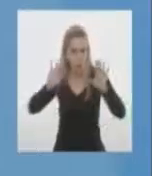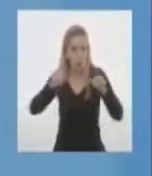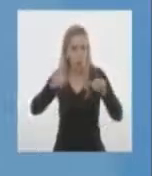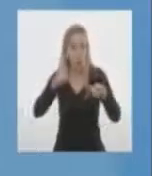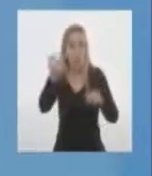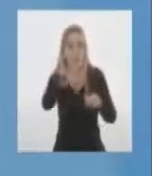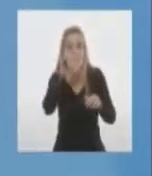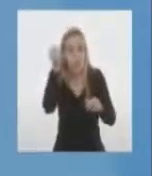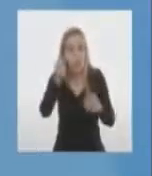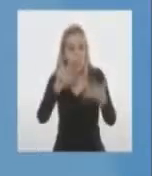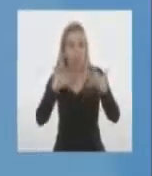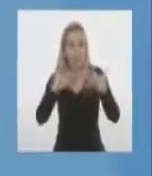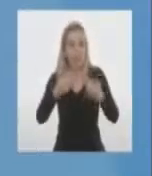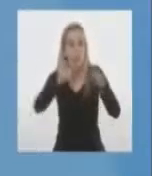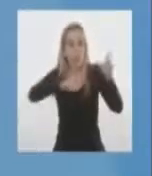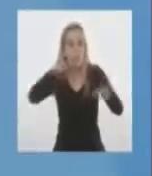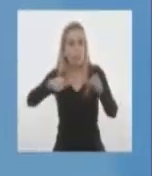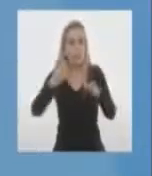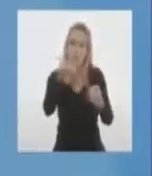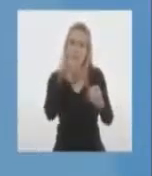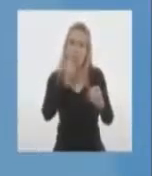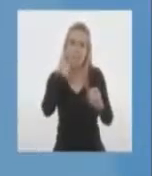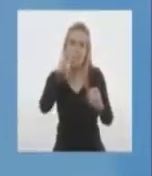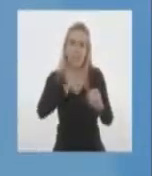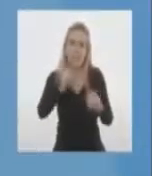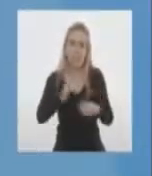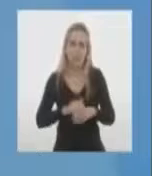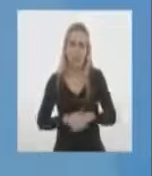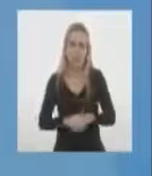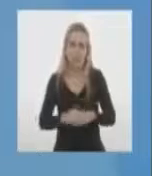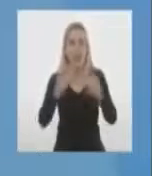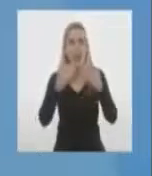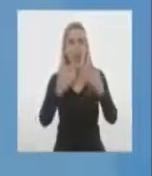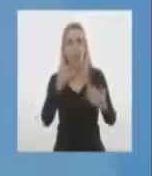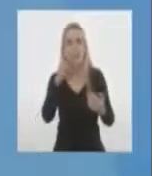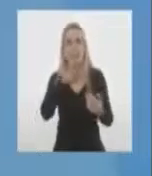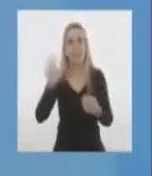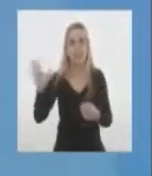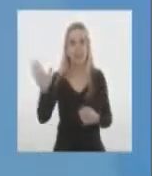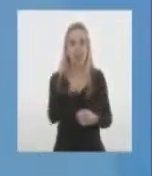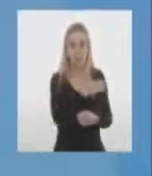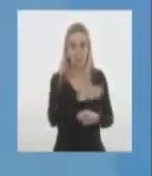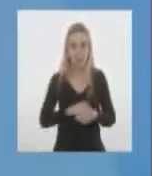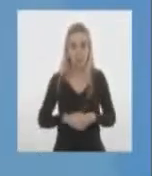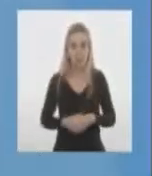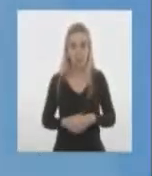de los argentinos y de las argentinas. Gracias a todos y todas.